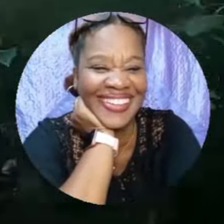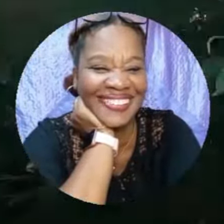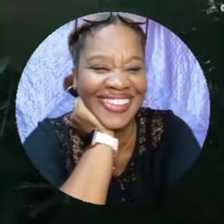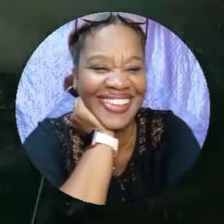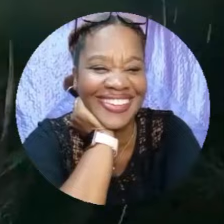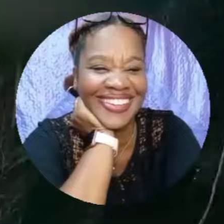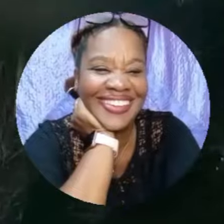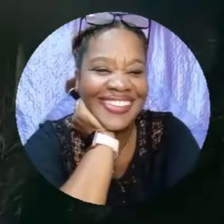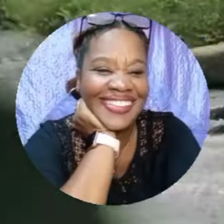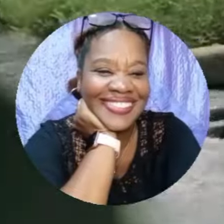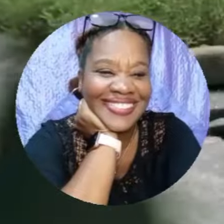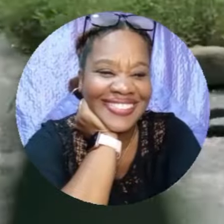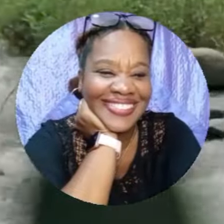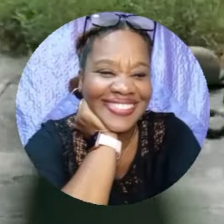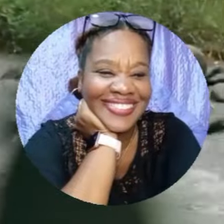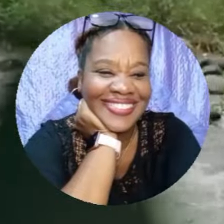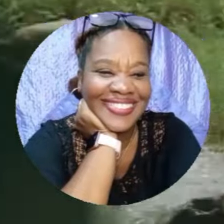¡Ay, qué bien!